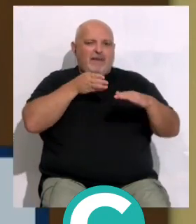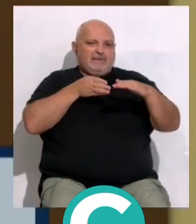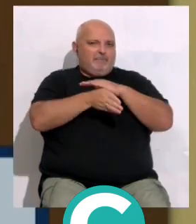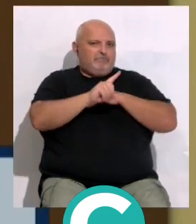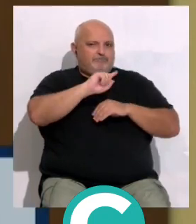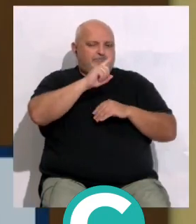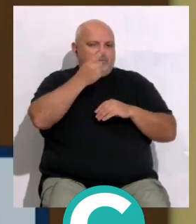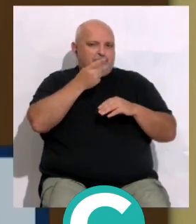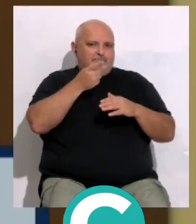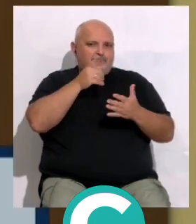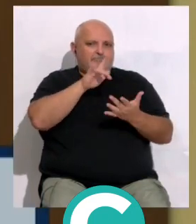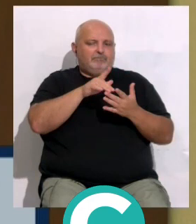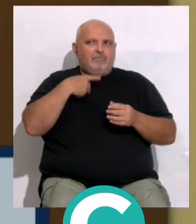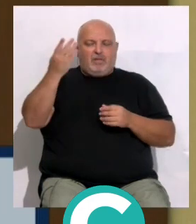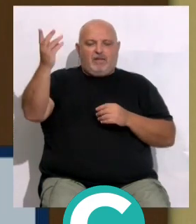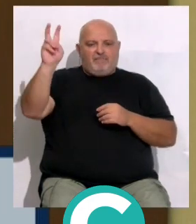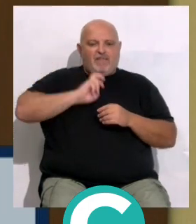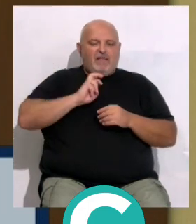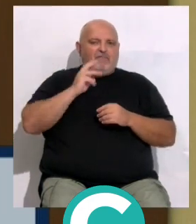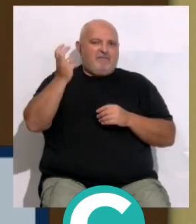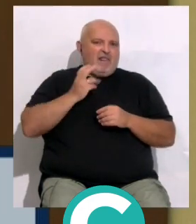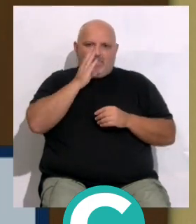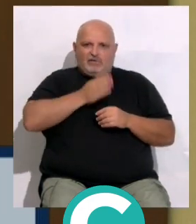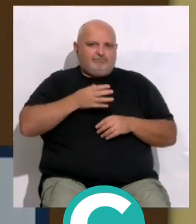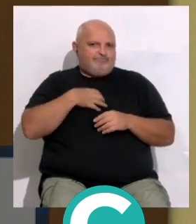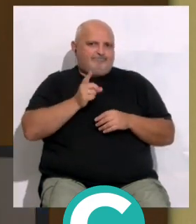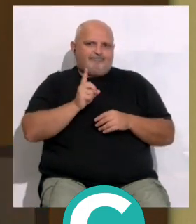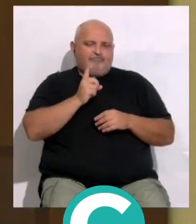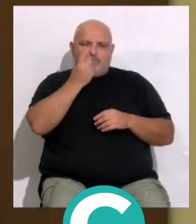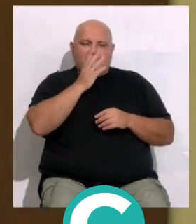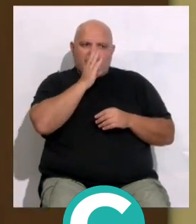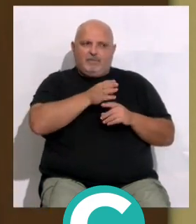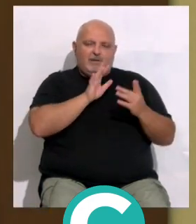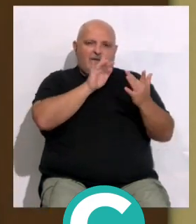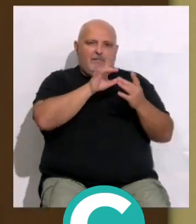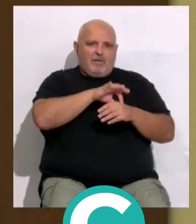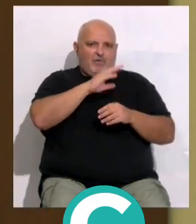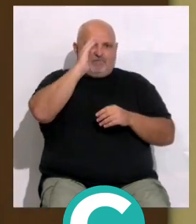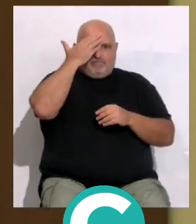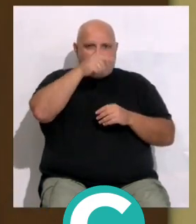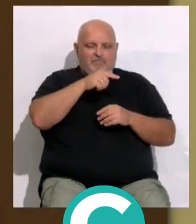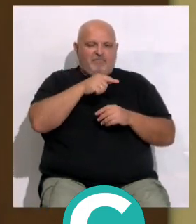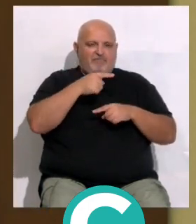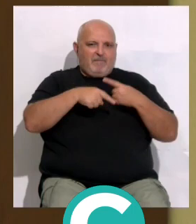entrada, es decir, no pueden venir directamente a salud mental, pero nosotros tenemos pues